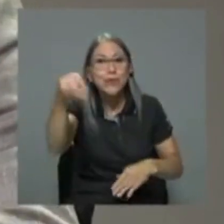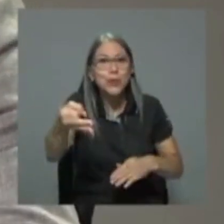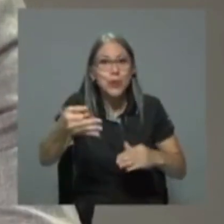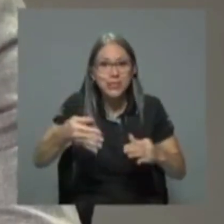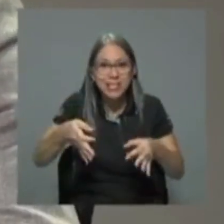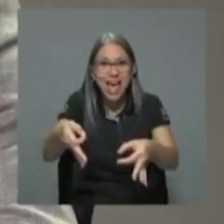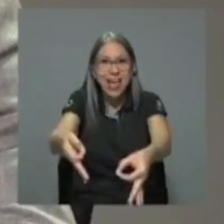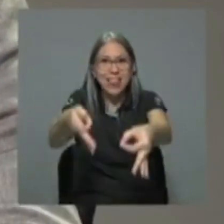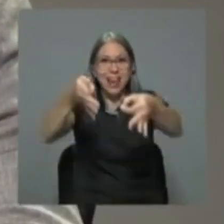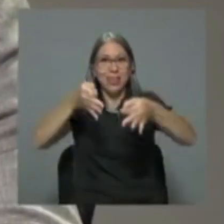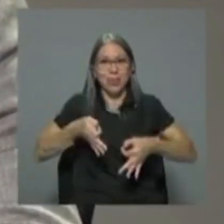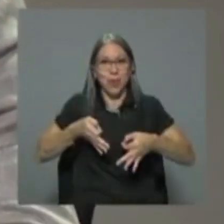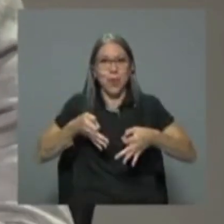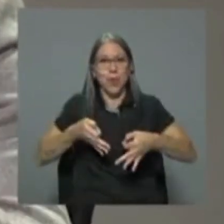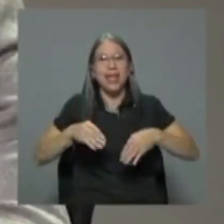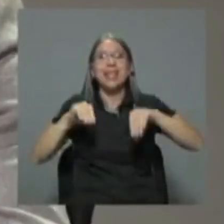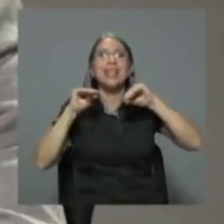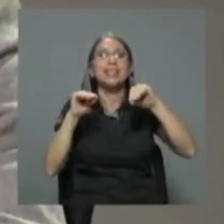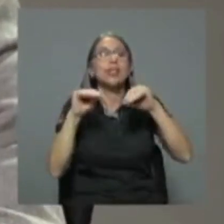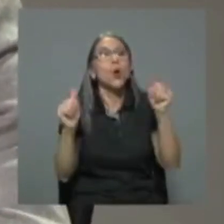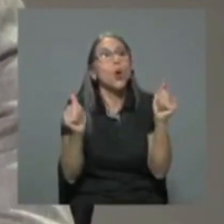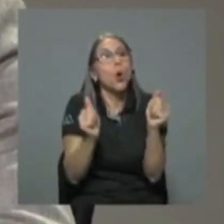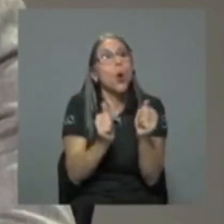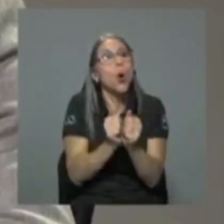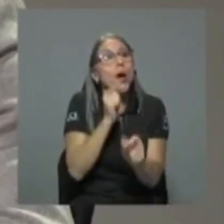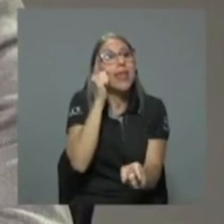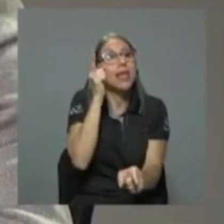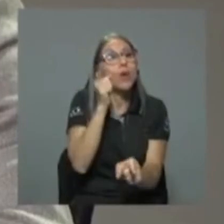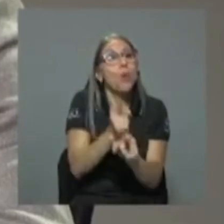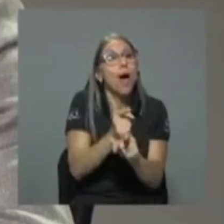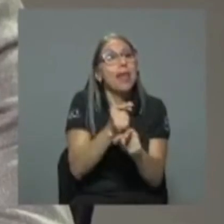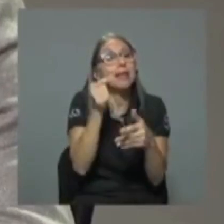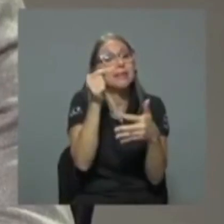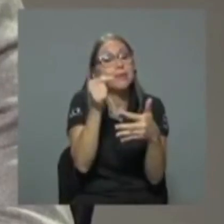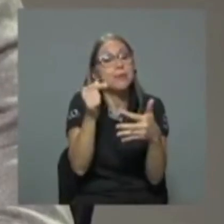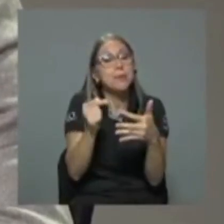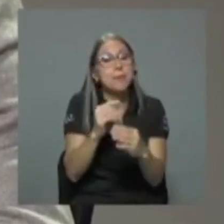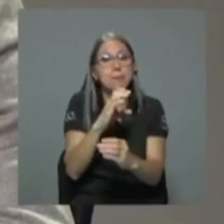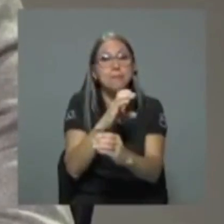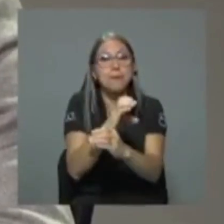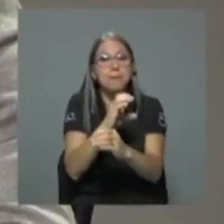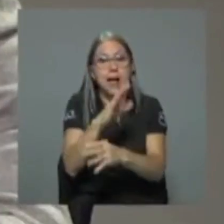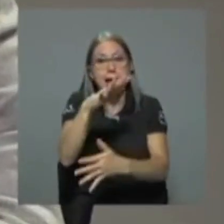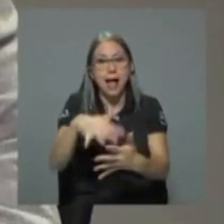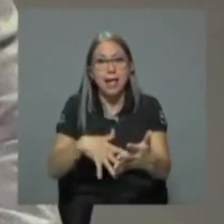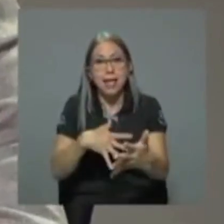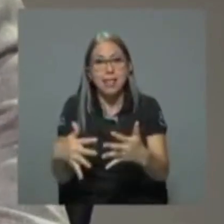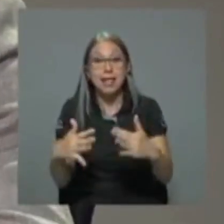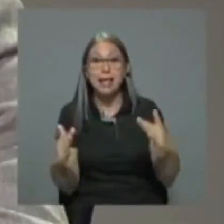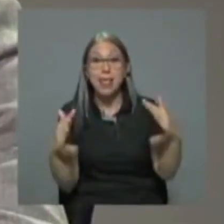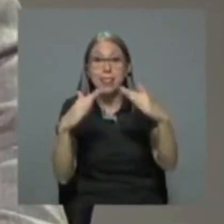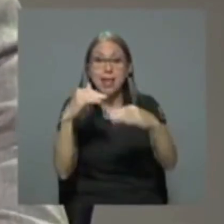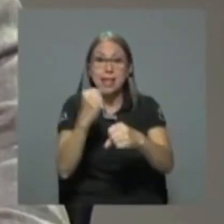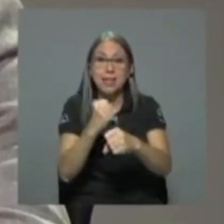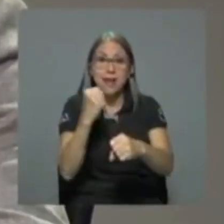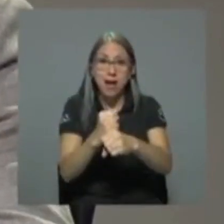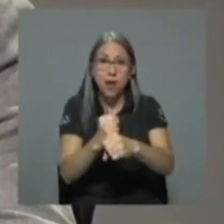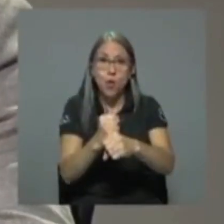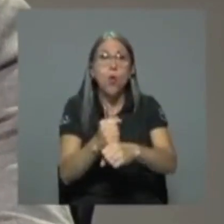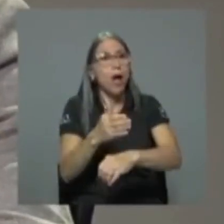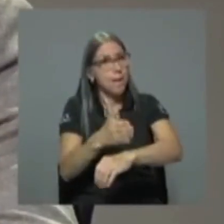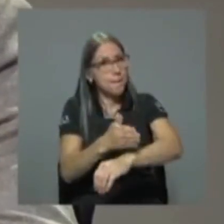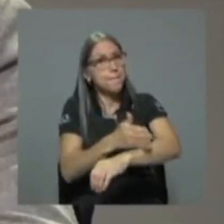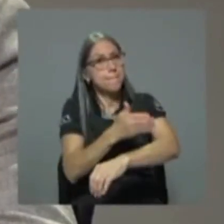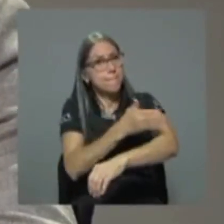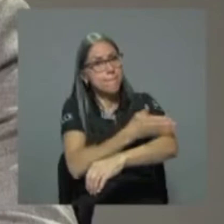con adecuadas mediciones y con adecuadas agendas, el teletrabajo más bien mejora la productividad de las